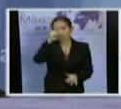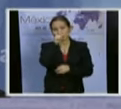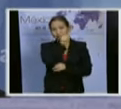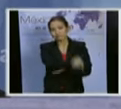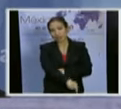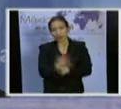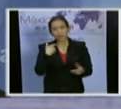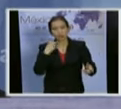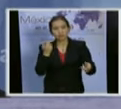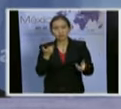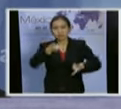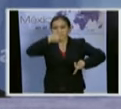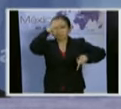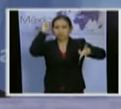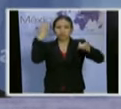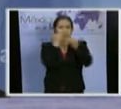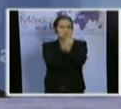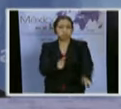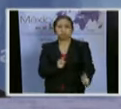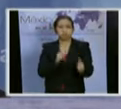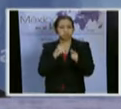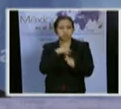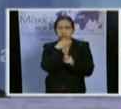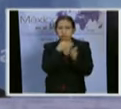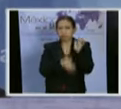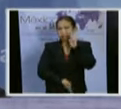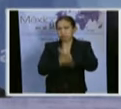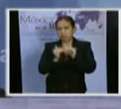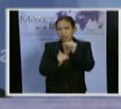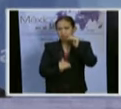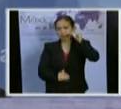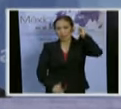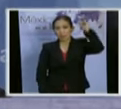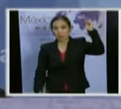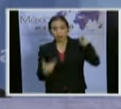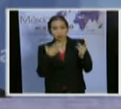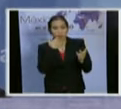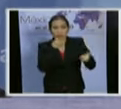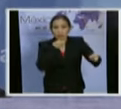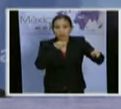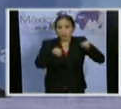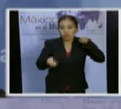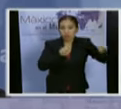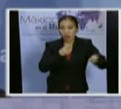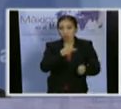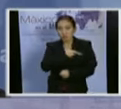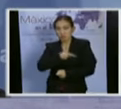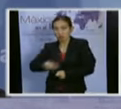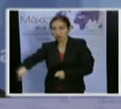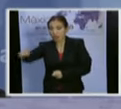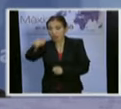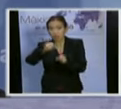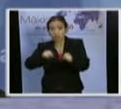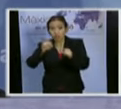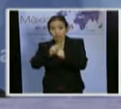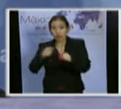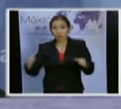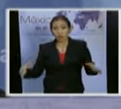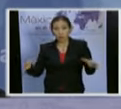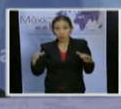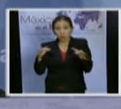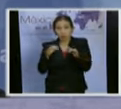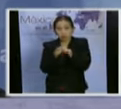absolutamente descontrolada y es un caballo que cabalga sobre la pobreza y sobre sociedades cada vez más polarizadas